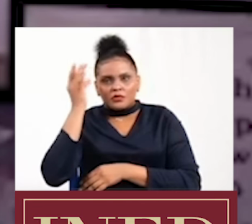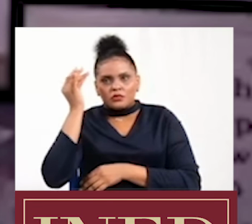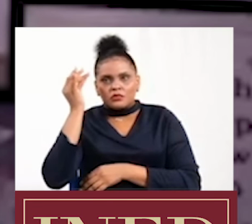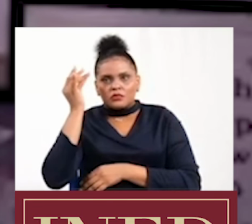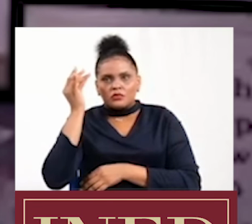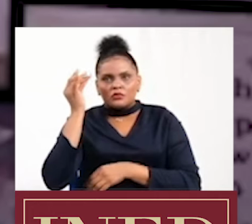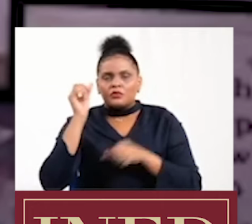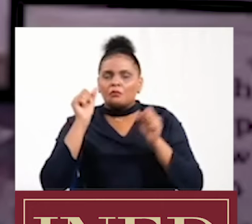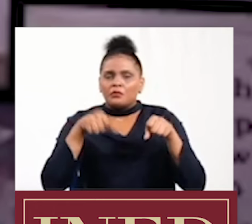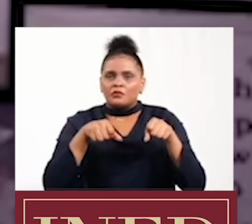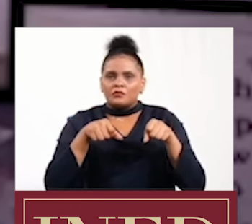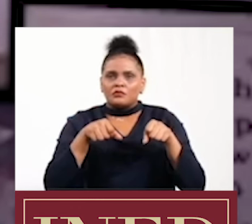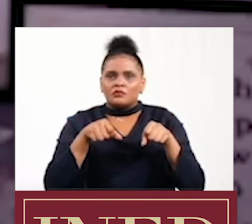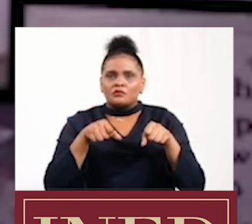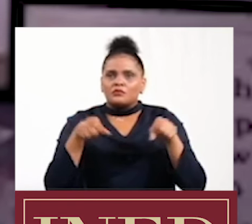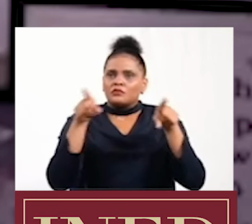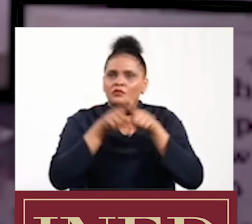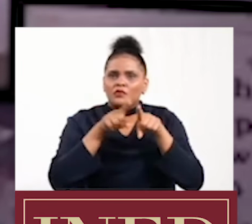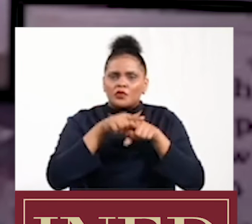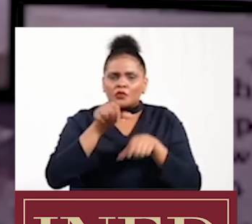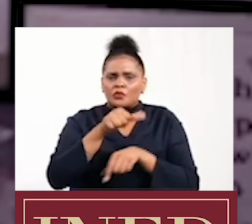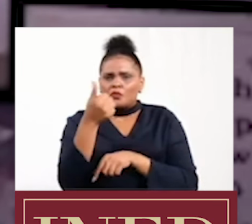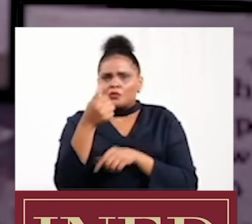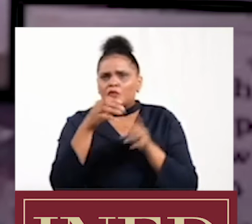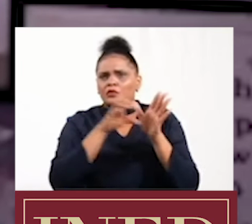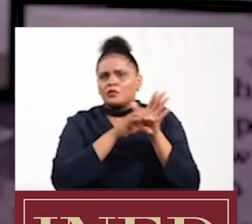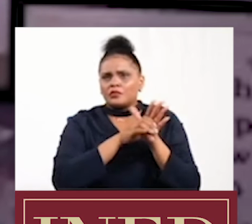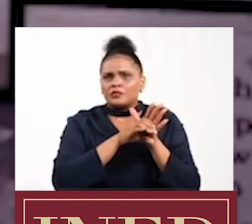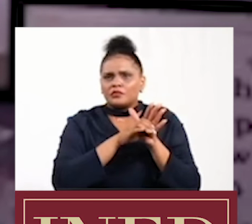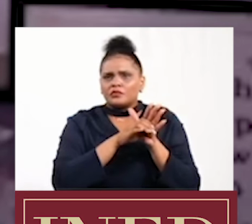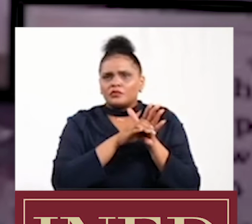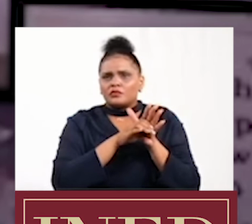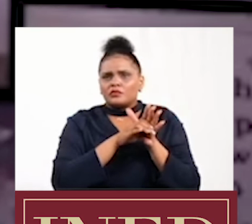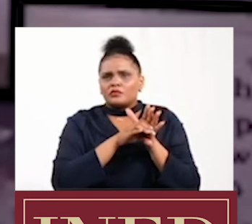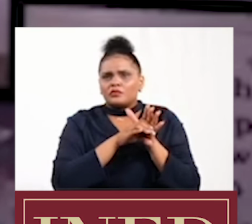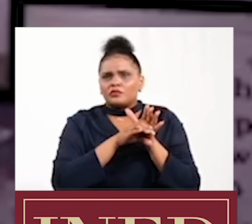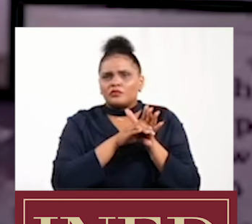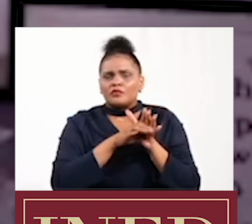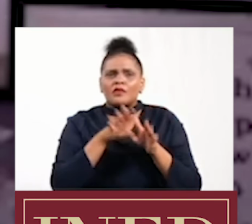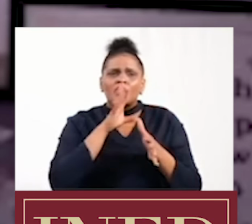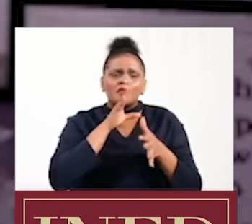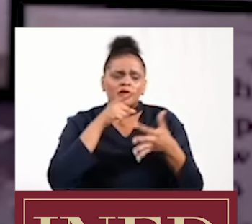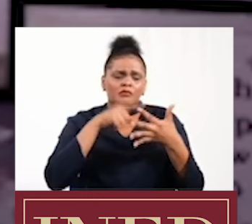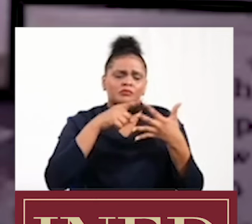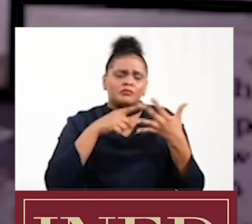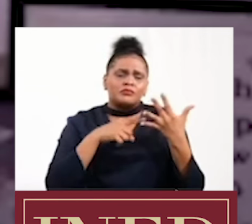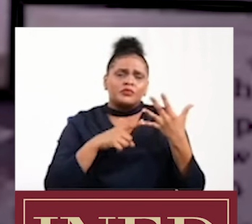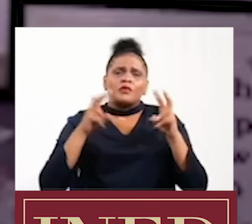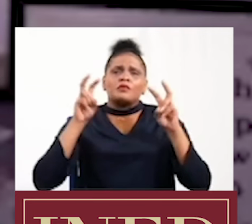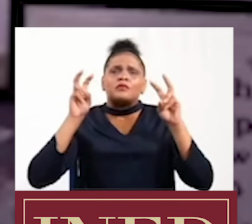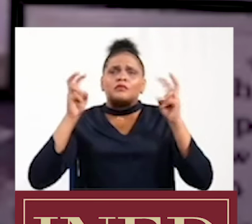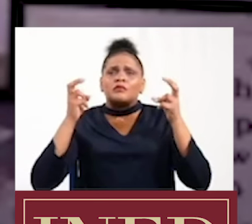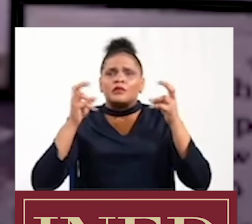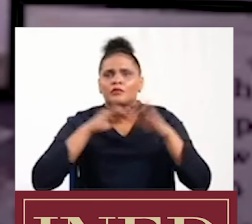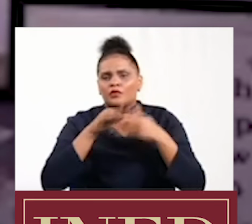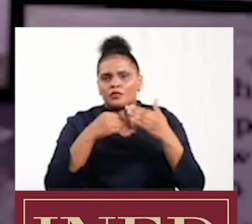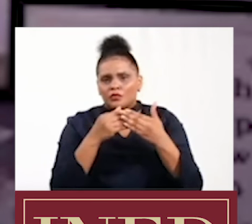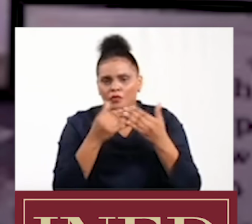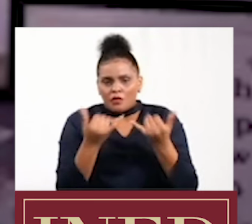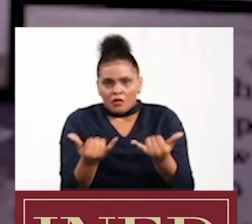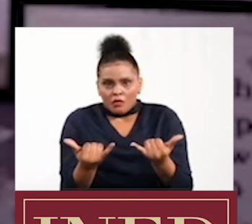que se pueden aprender estamos hablando por ejemplo de la comunicación política estamos hablando del tema de la gestión pública ahora en tiempos de